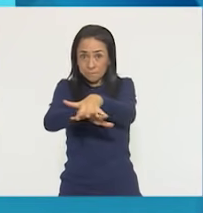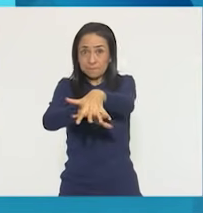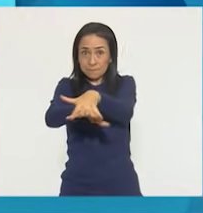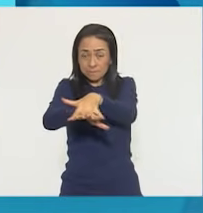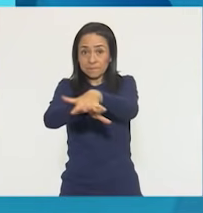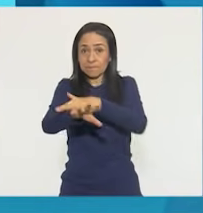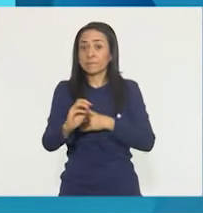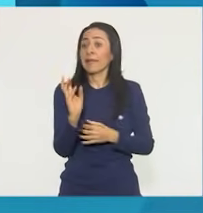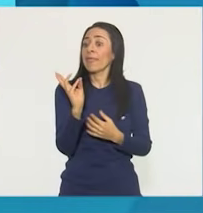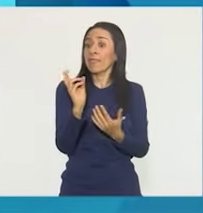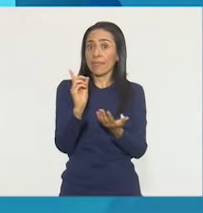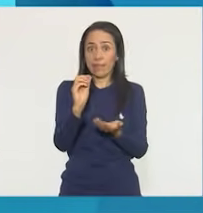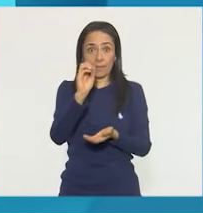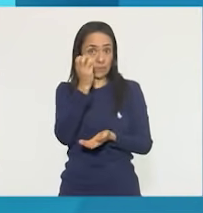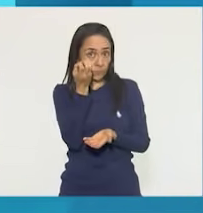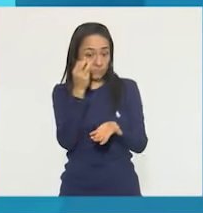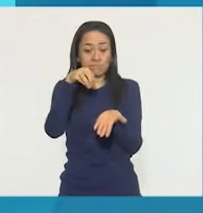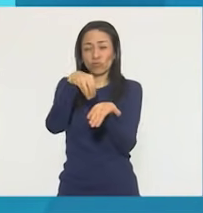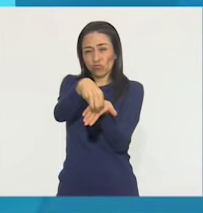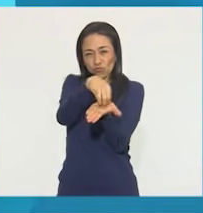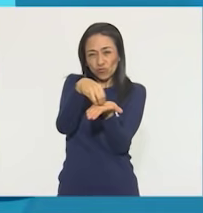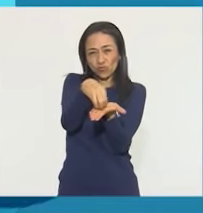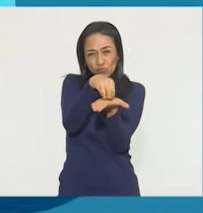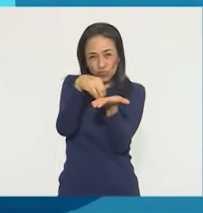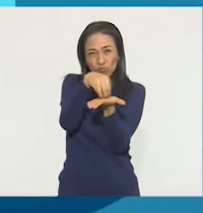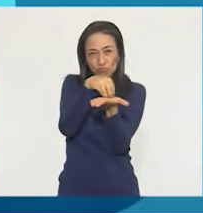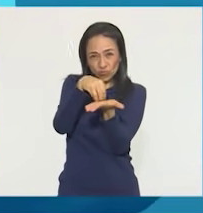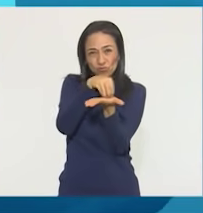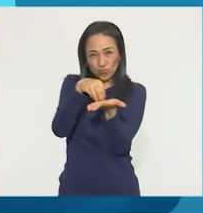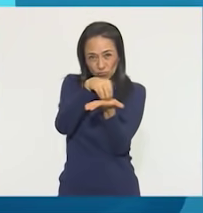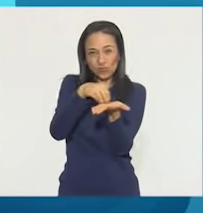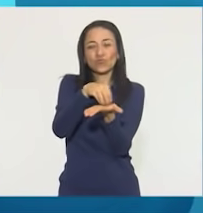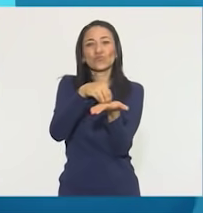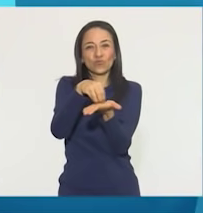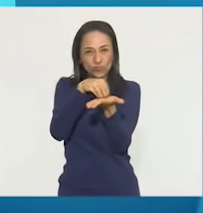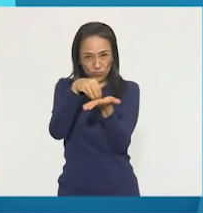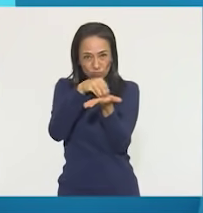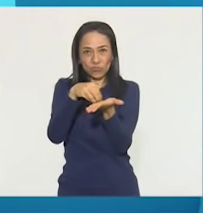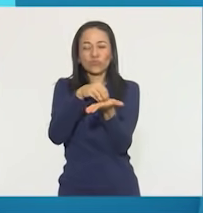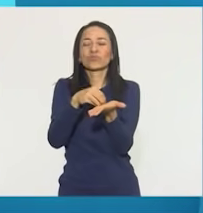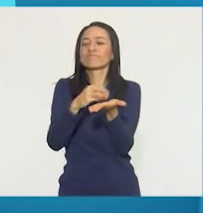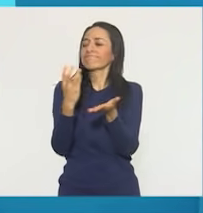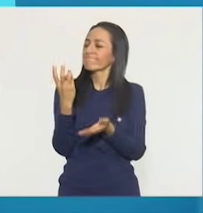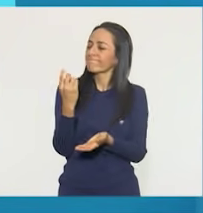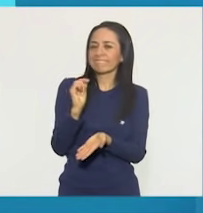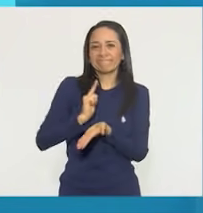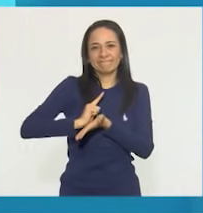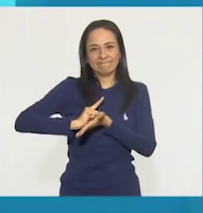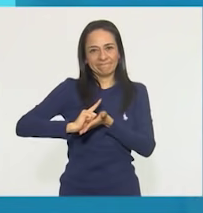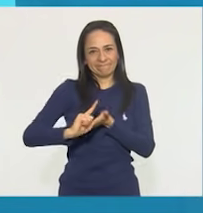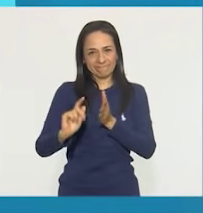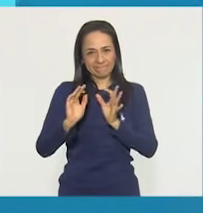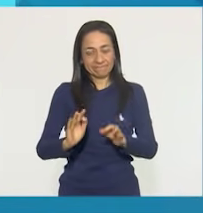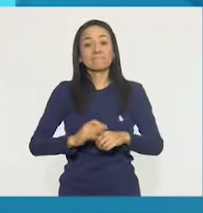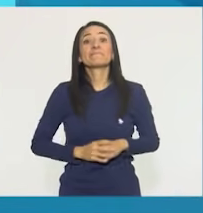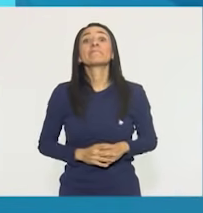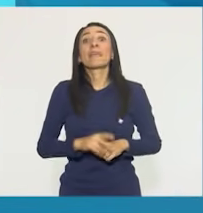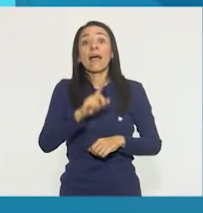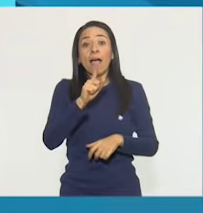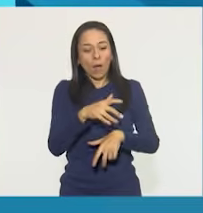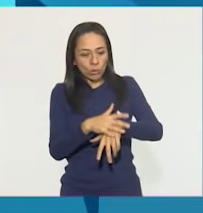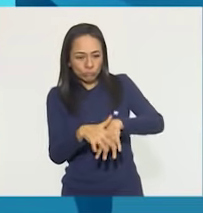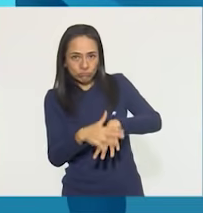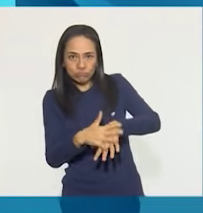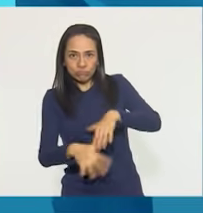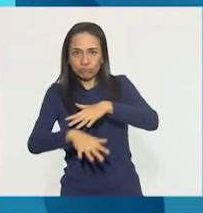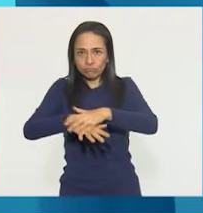dedos. Ahora haz como que rasguñas la palma de tus manos para lavar tus uñas. Enjuaga tus manos con